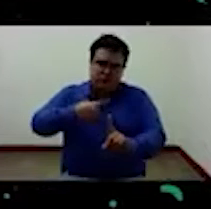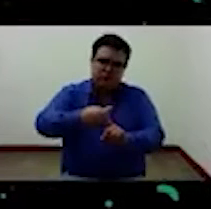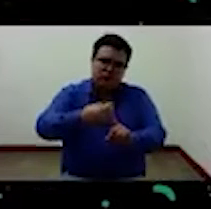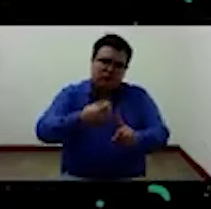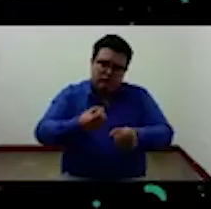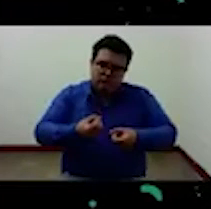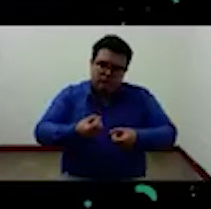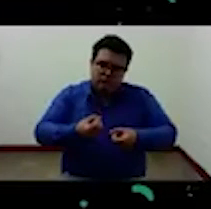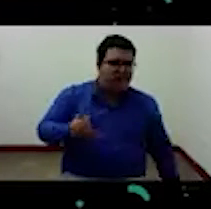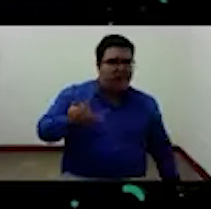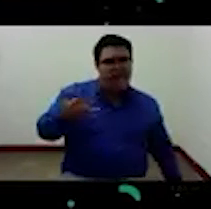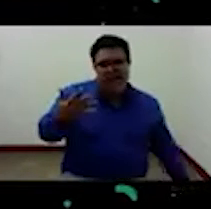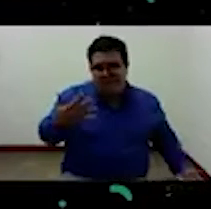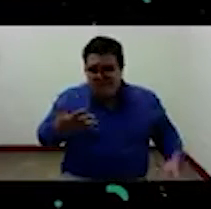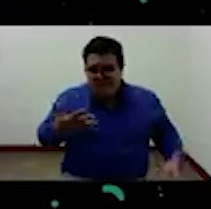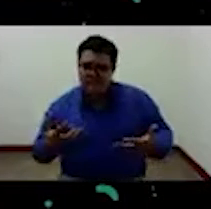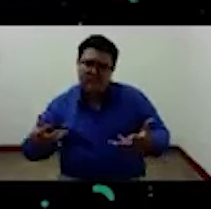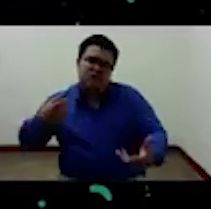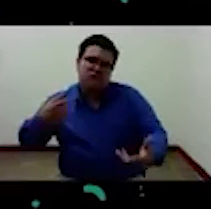caprichosa,